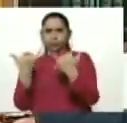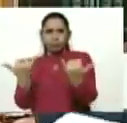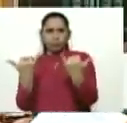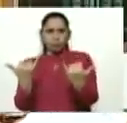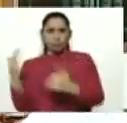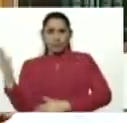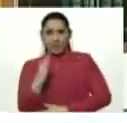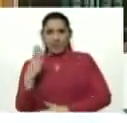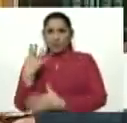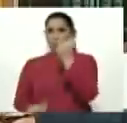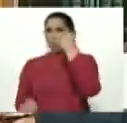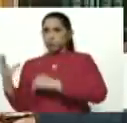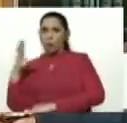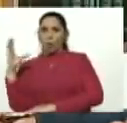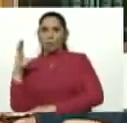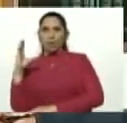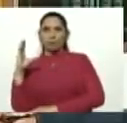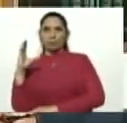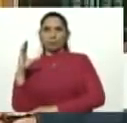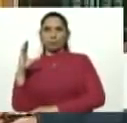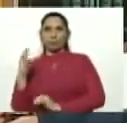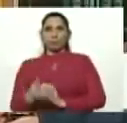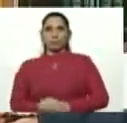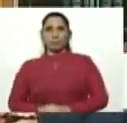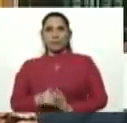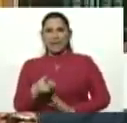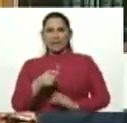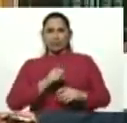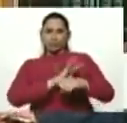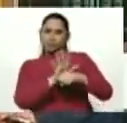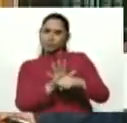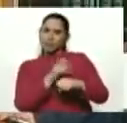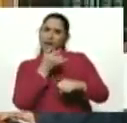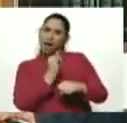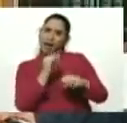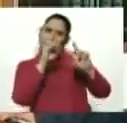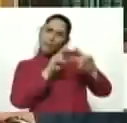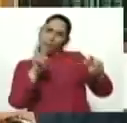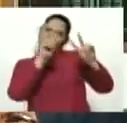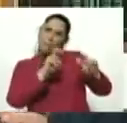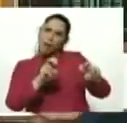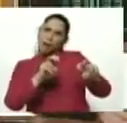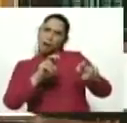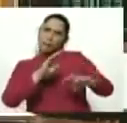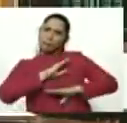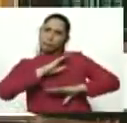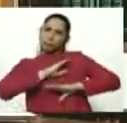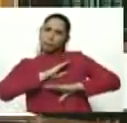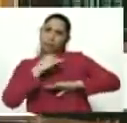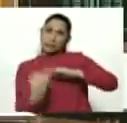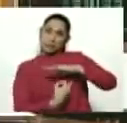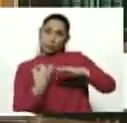viene de Colombia. Es un tipo de coronavirus que está en estudio por parte de los institutos científicos de Venezuela porque